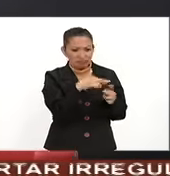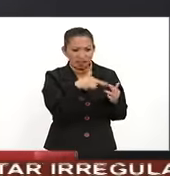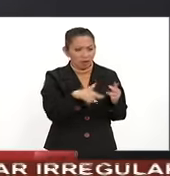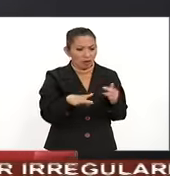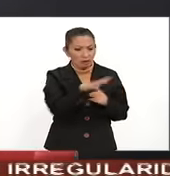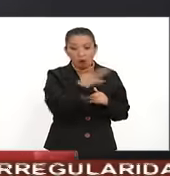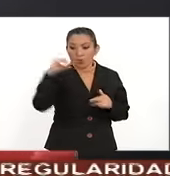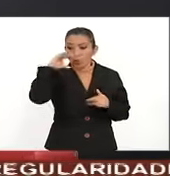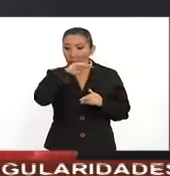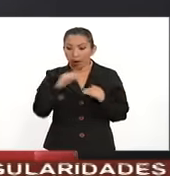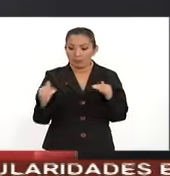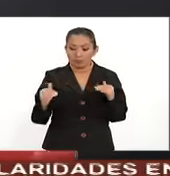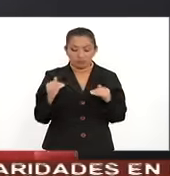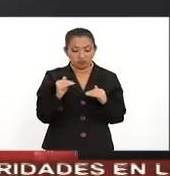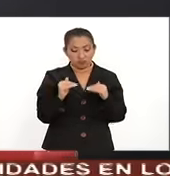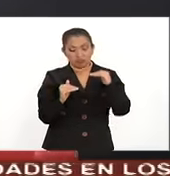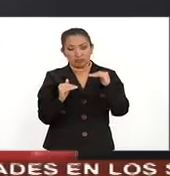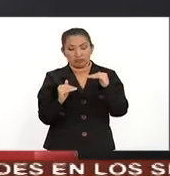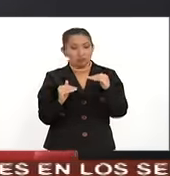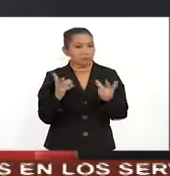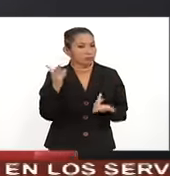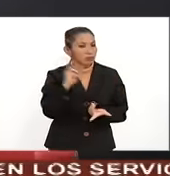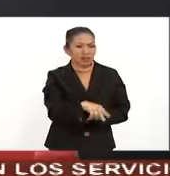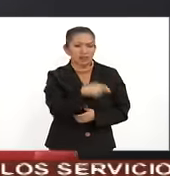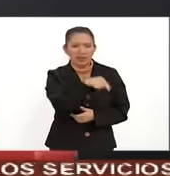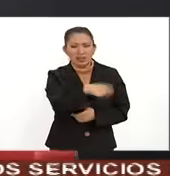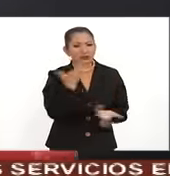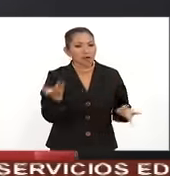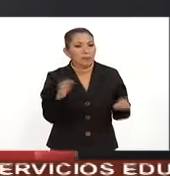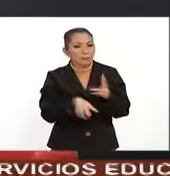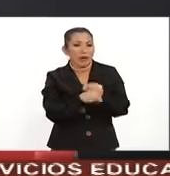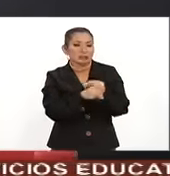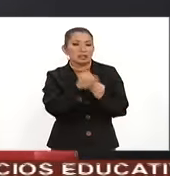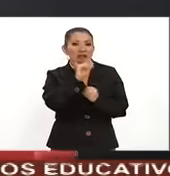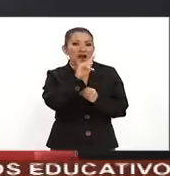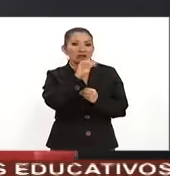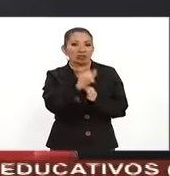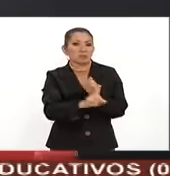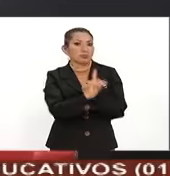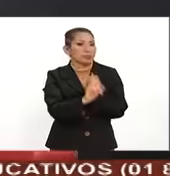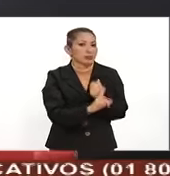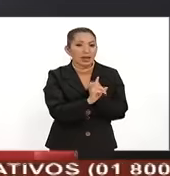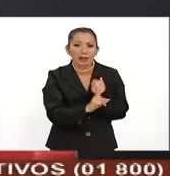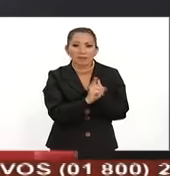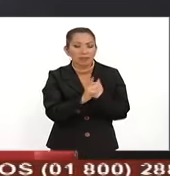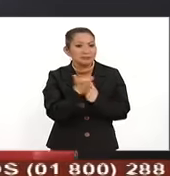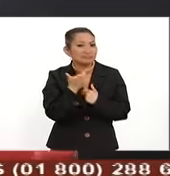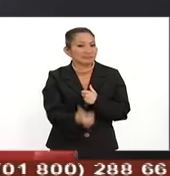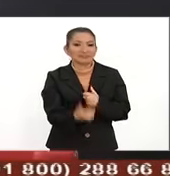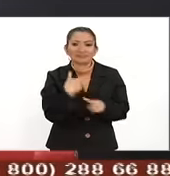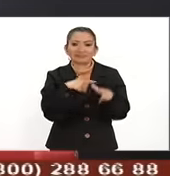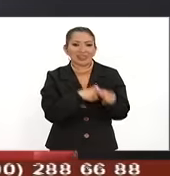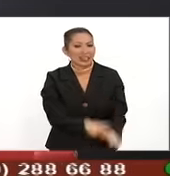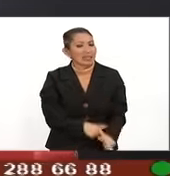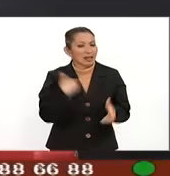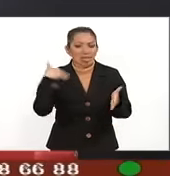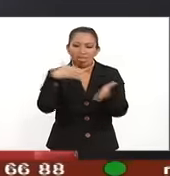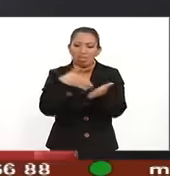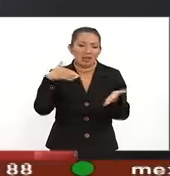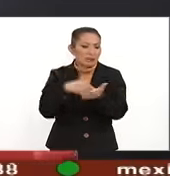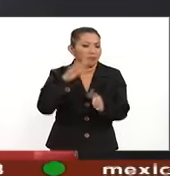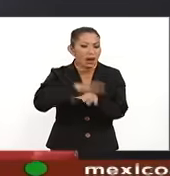por encima de Cuba. Entonces, la verdad es que también esto va a abonar a una inflación, a una crisis que económicamente va a seguir ejerciendo presión